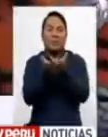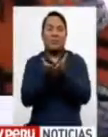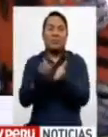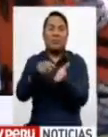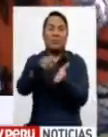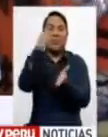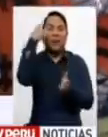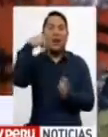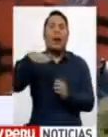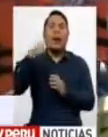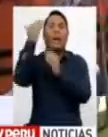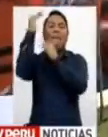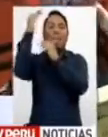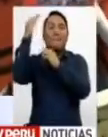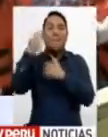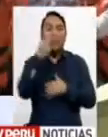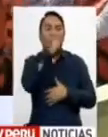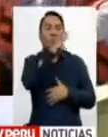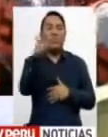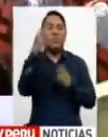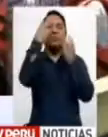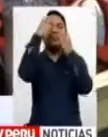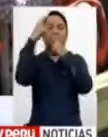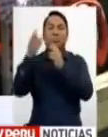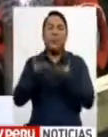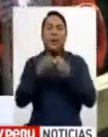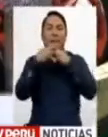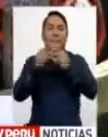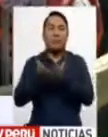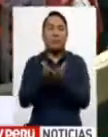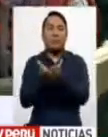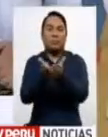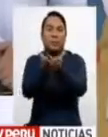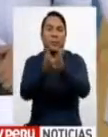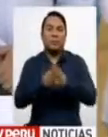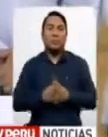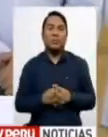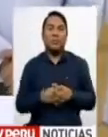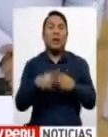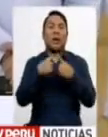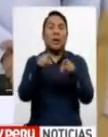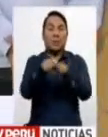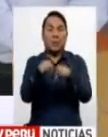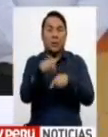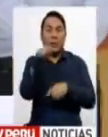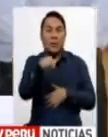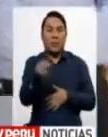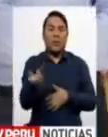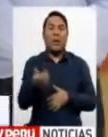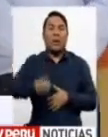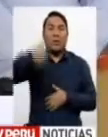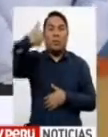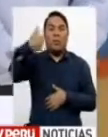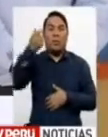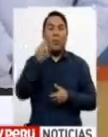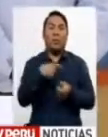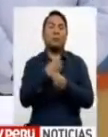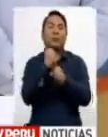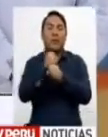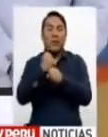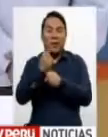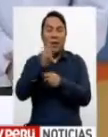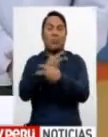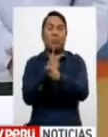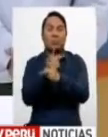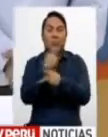región Piura, donde realizaron un recorrido en las embarcaciones pesqueras. Aquí, el titular de la producción comunicó a la población